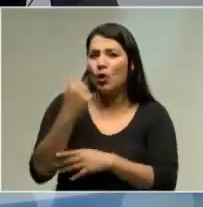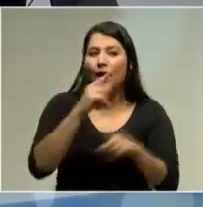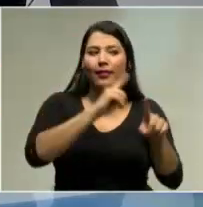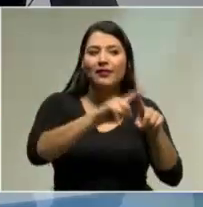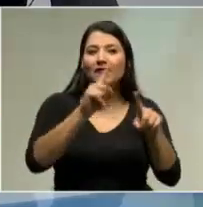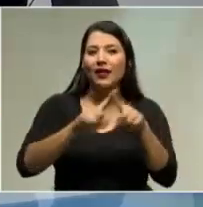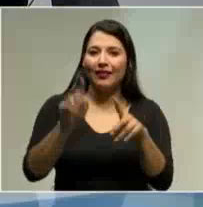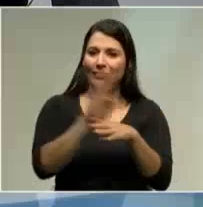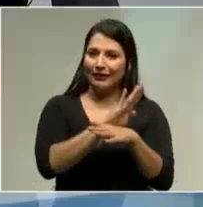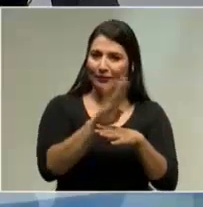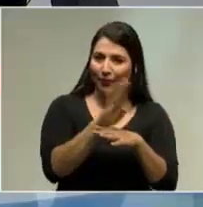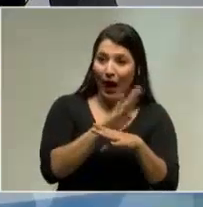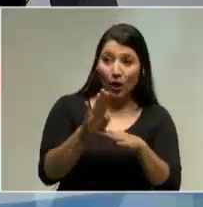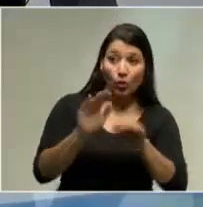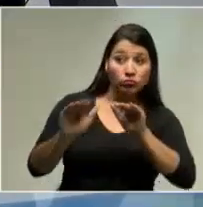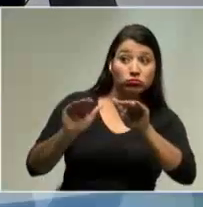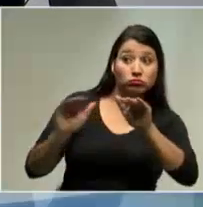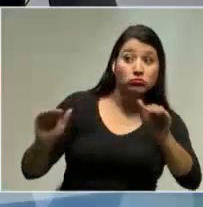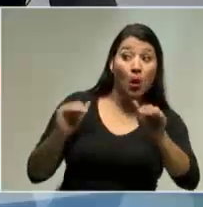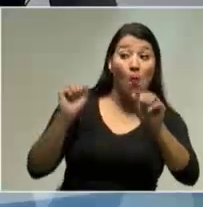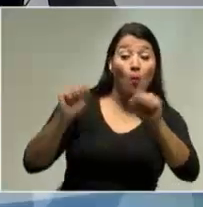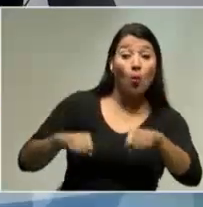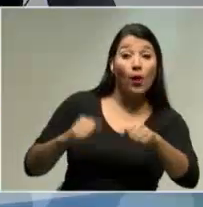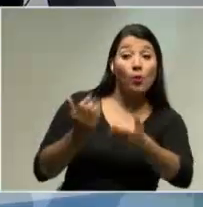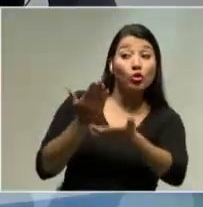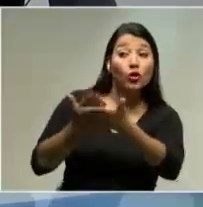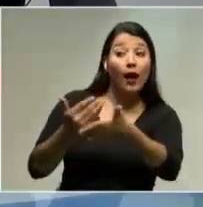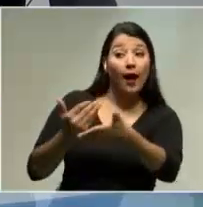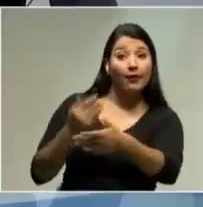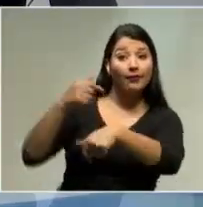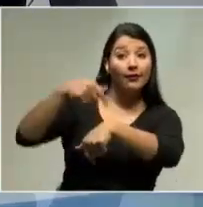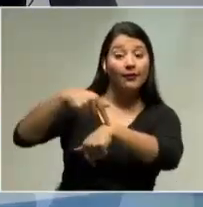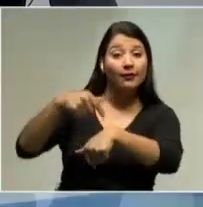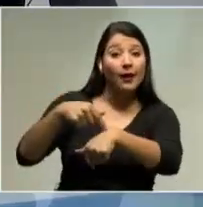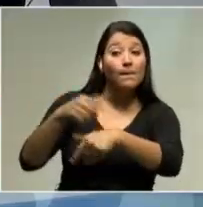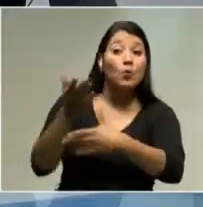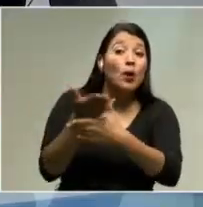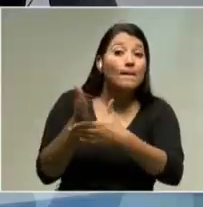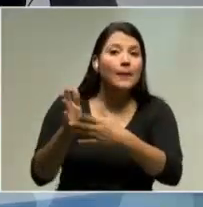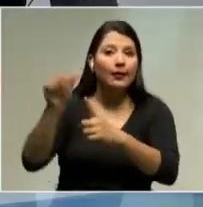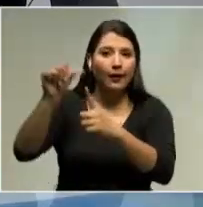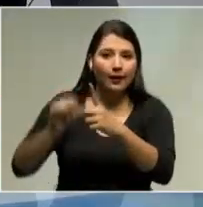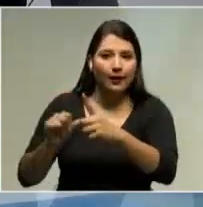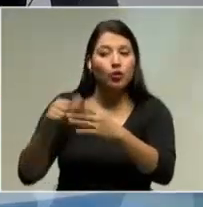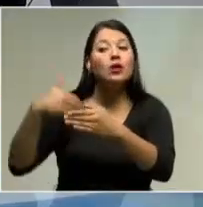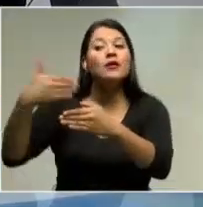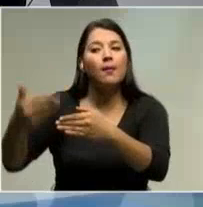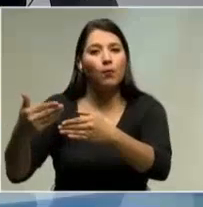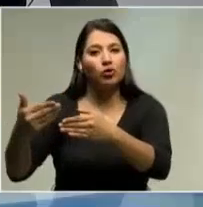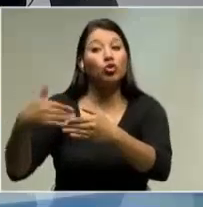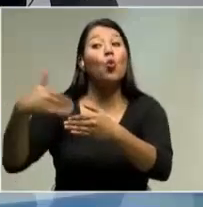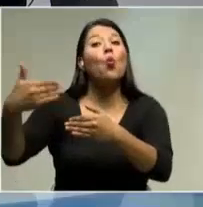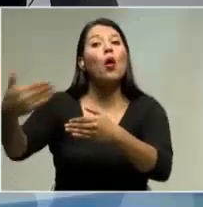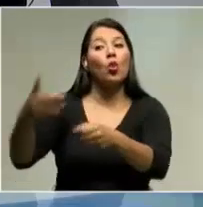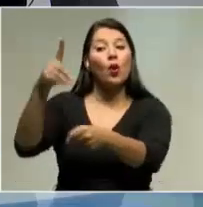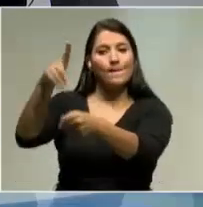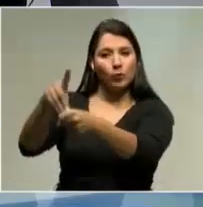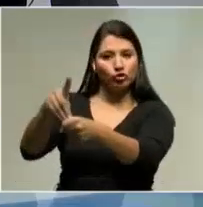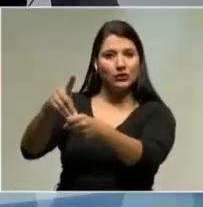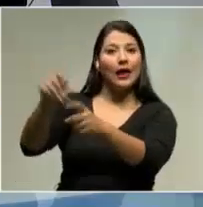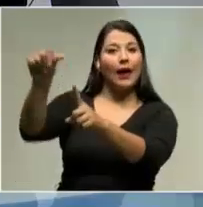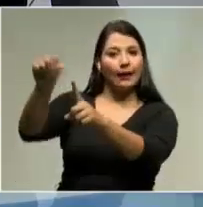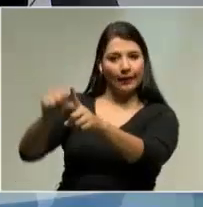entidades financieras. Poco más de la mitad de los casos atendidos por la Oficina del Consumidor Financiero son